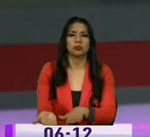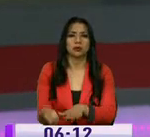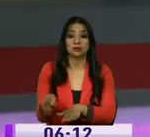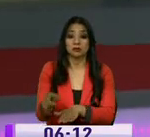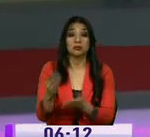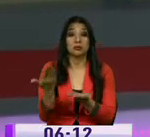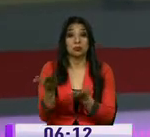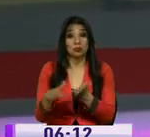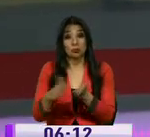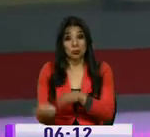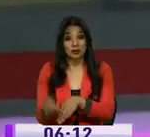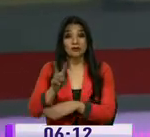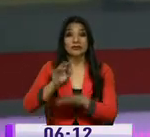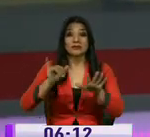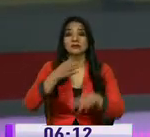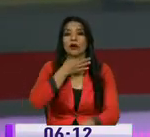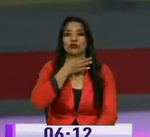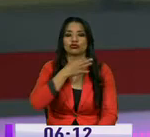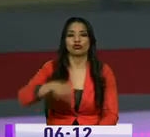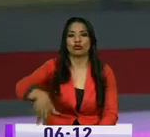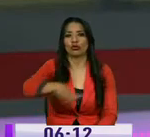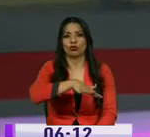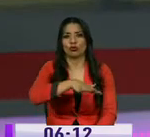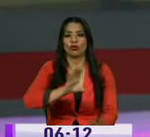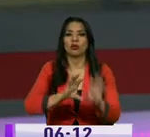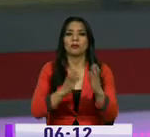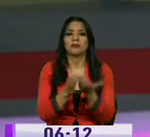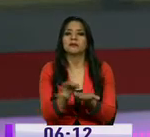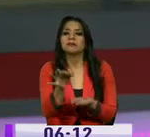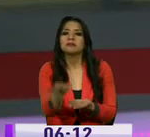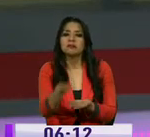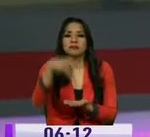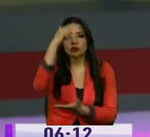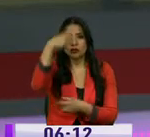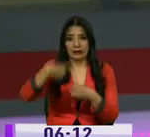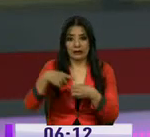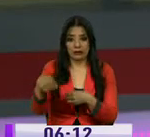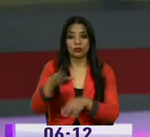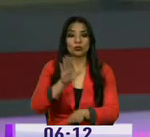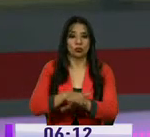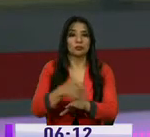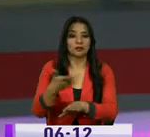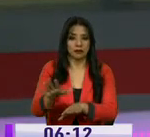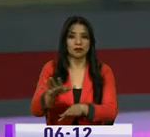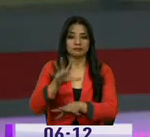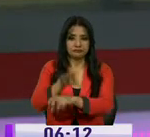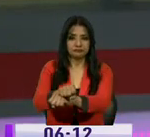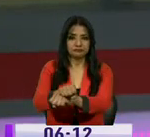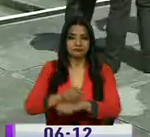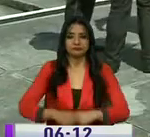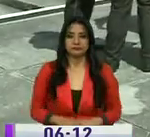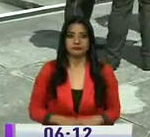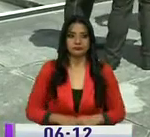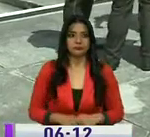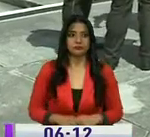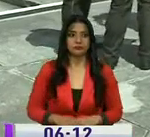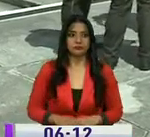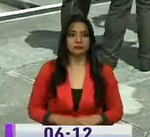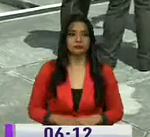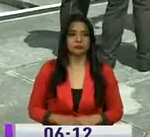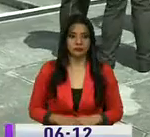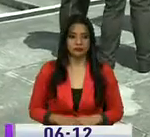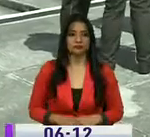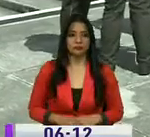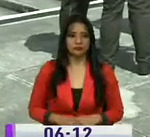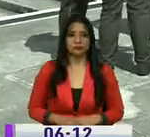26 de agosto en el sector del comité del pueblo al norte de la ciudad de quito luego de